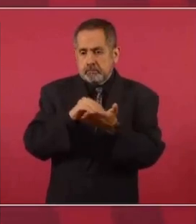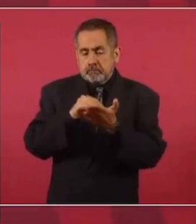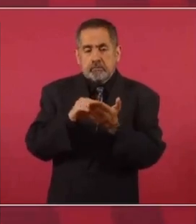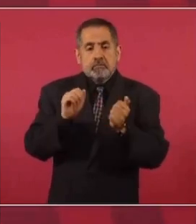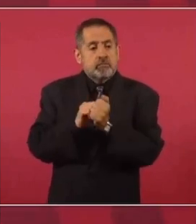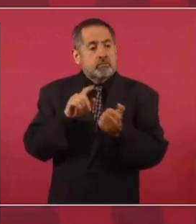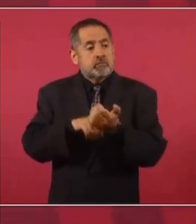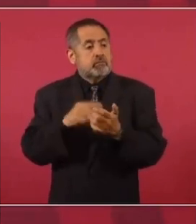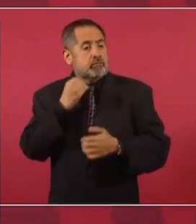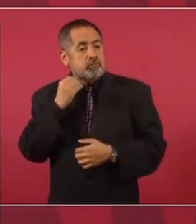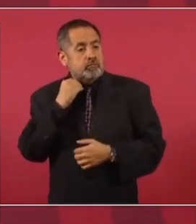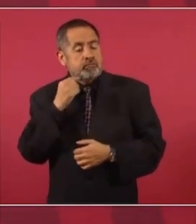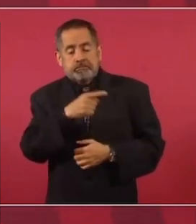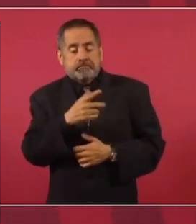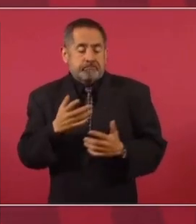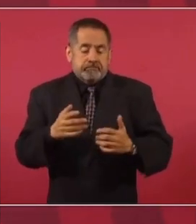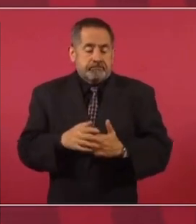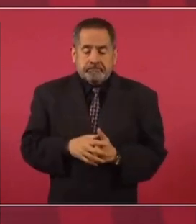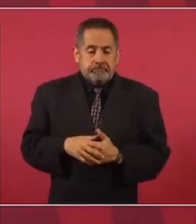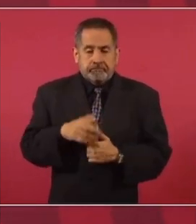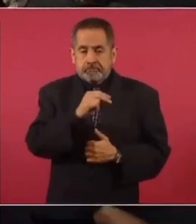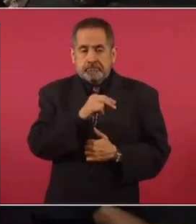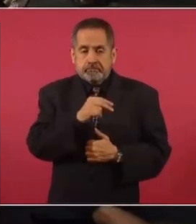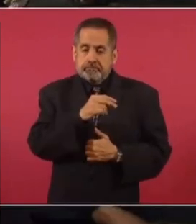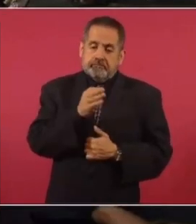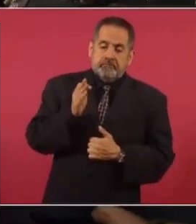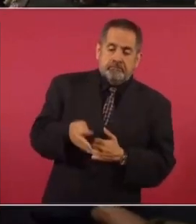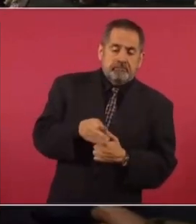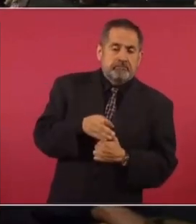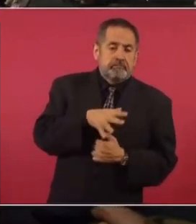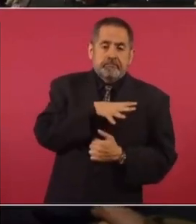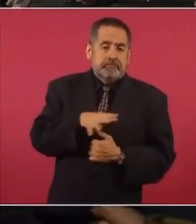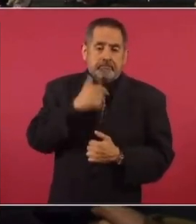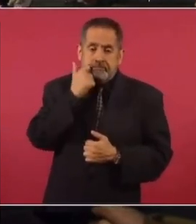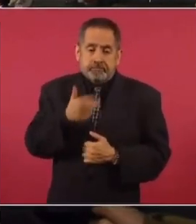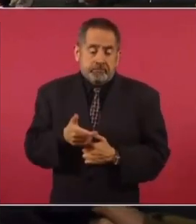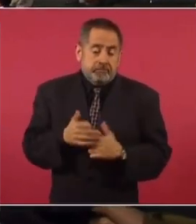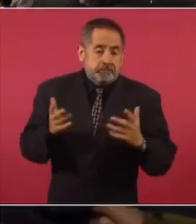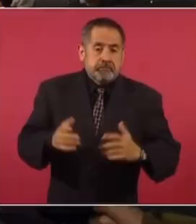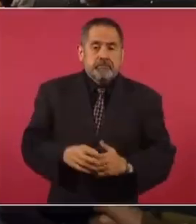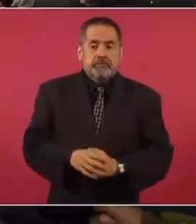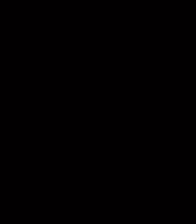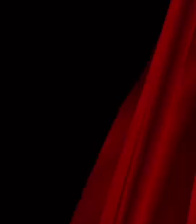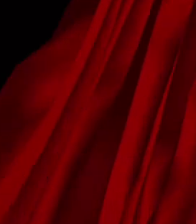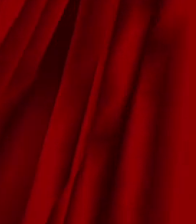con los abogados, a la fecha no se ha llegado a asumir este compromiso.